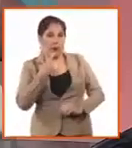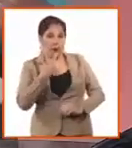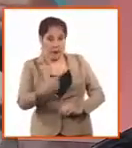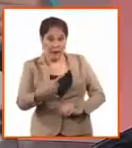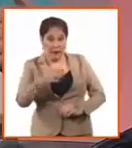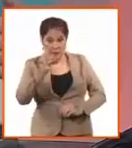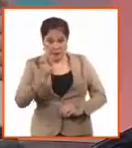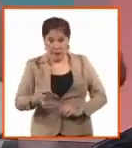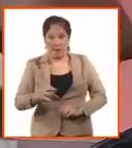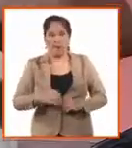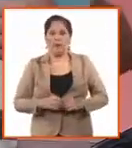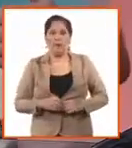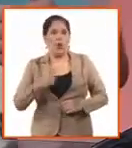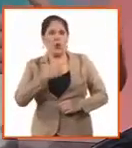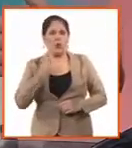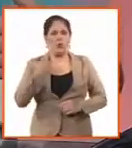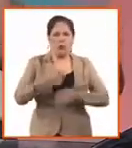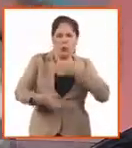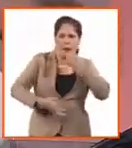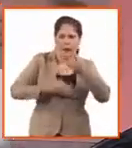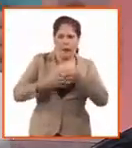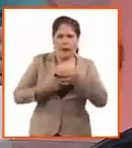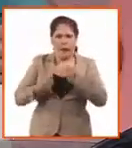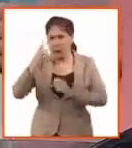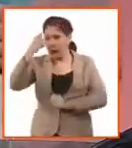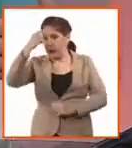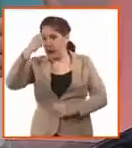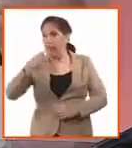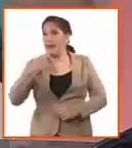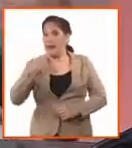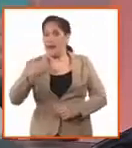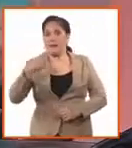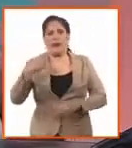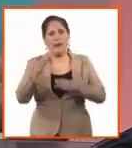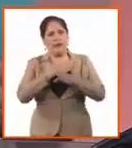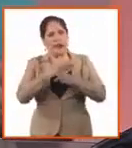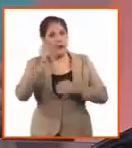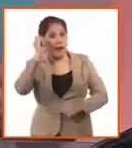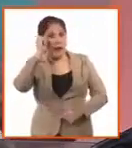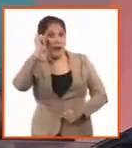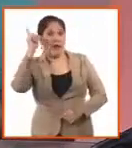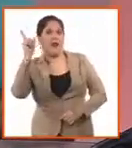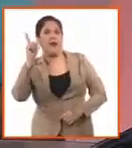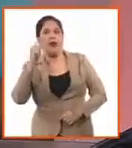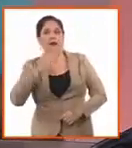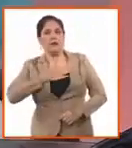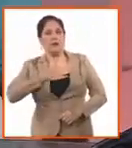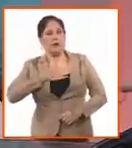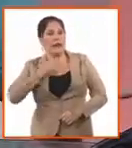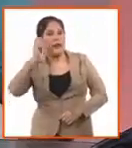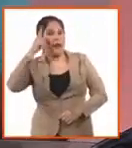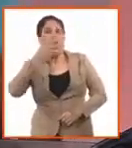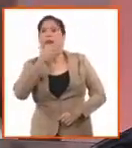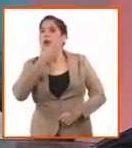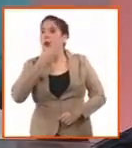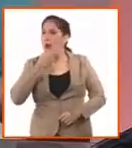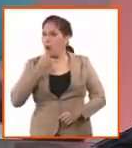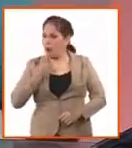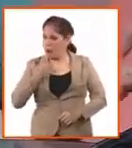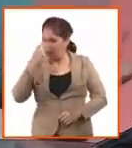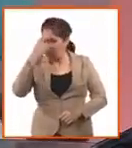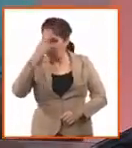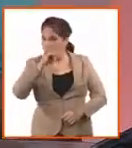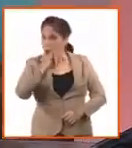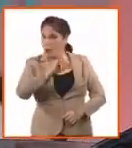desde donde se enuncia el propio che varias de las ideas se están anunciando desde un joven o sea porque a veces igual